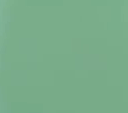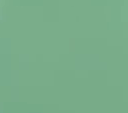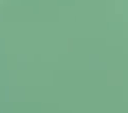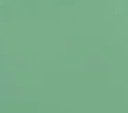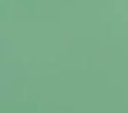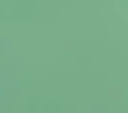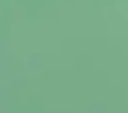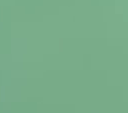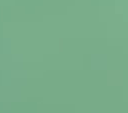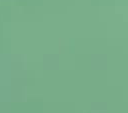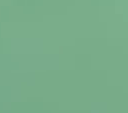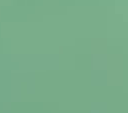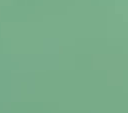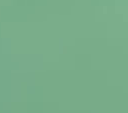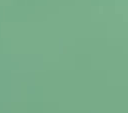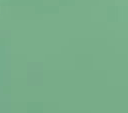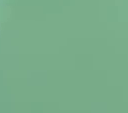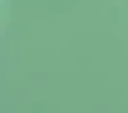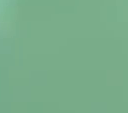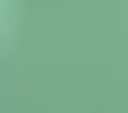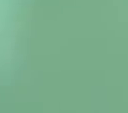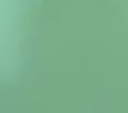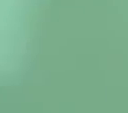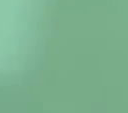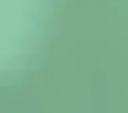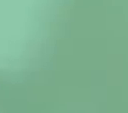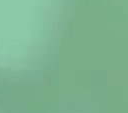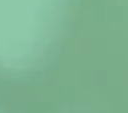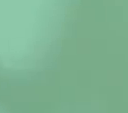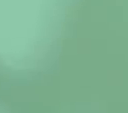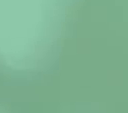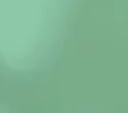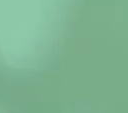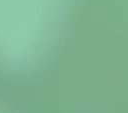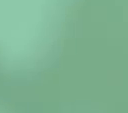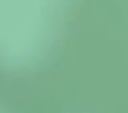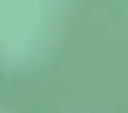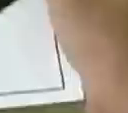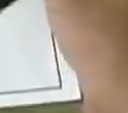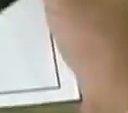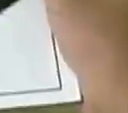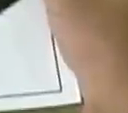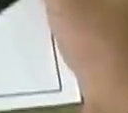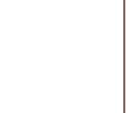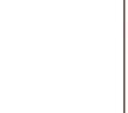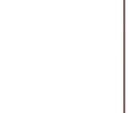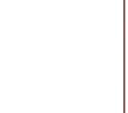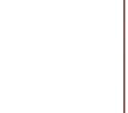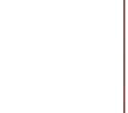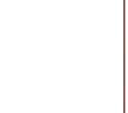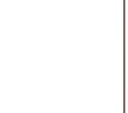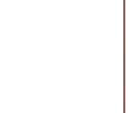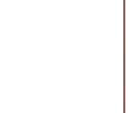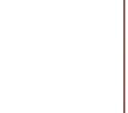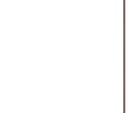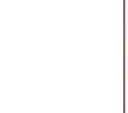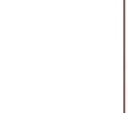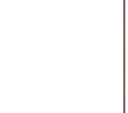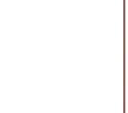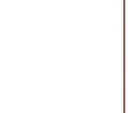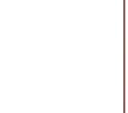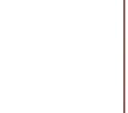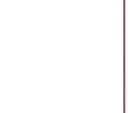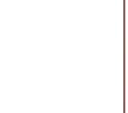de que lo digamos. Trump le dice de manera eufemística a Duque, no ha hecho nada por nosotros. Eso